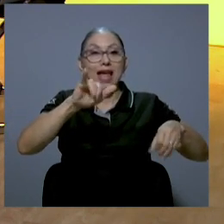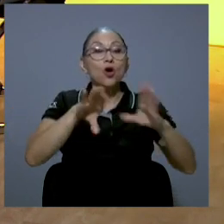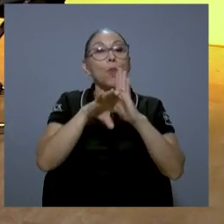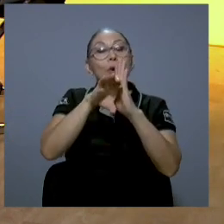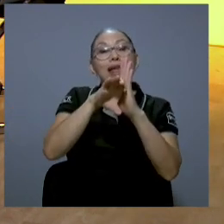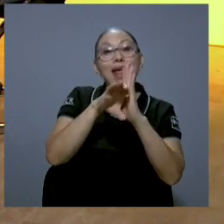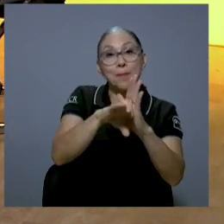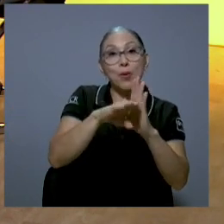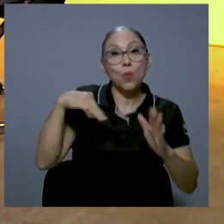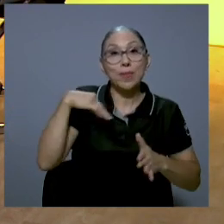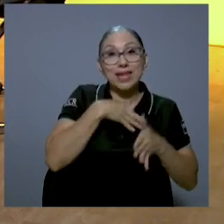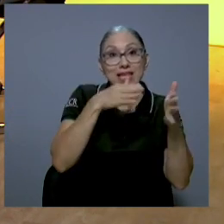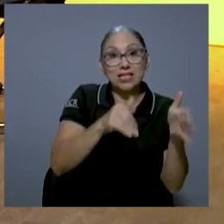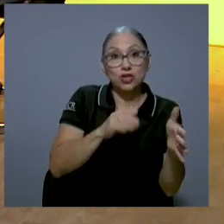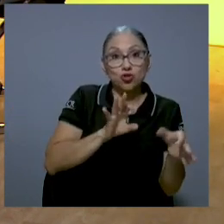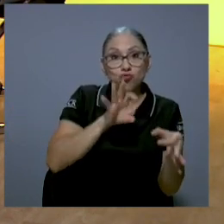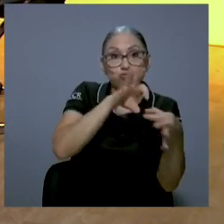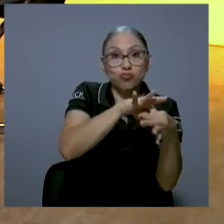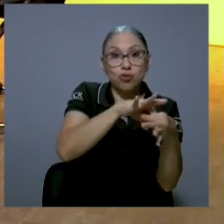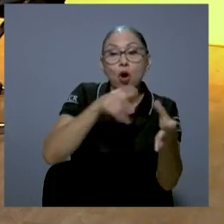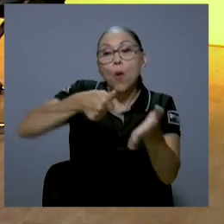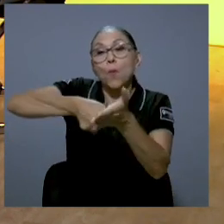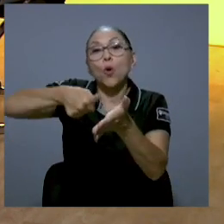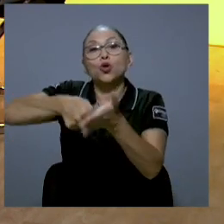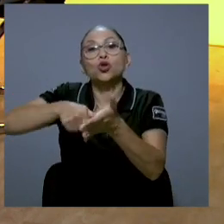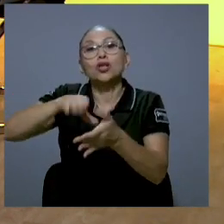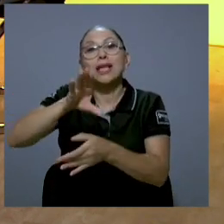de censura, aunque no tengan efectos jurídicos,